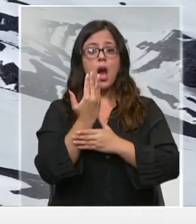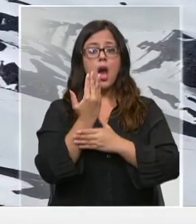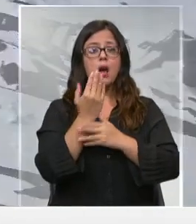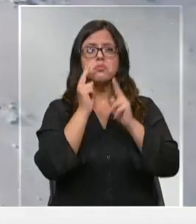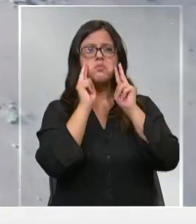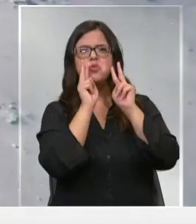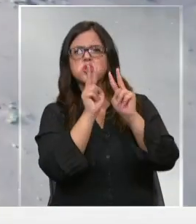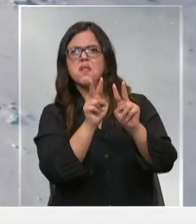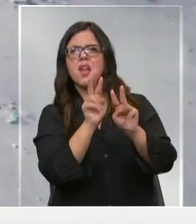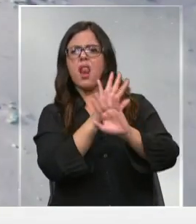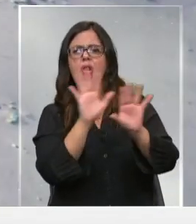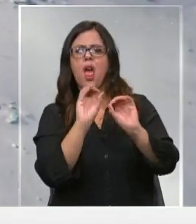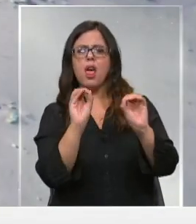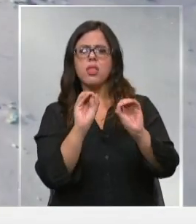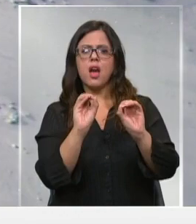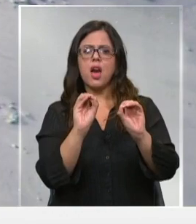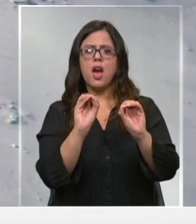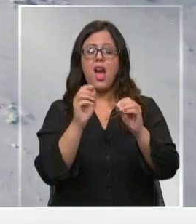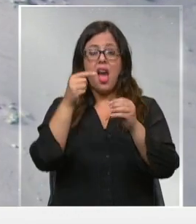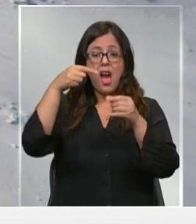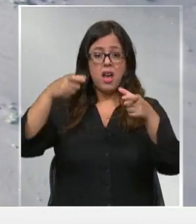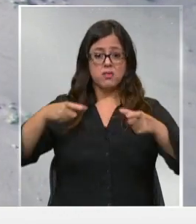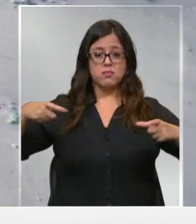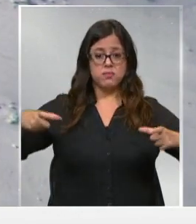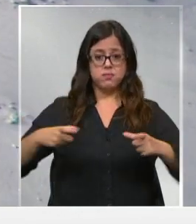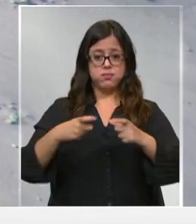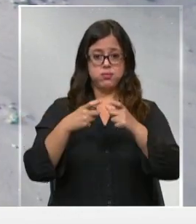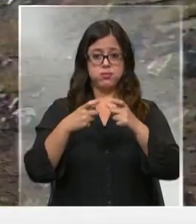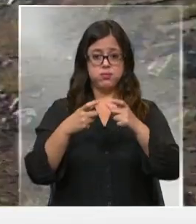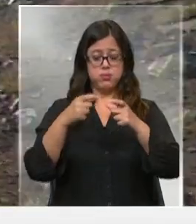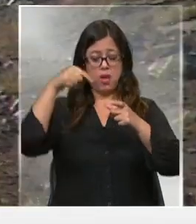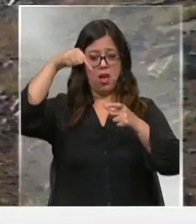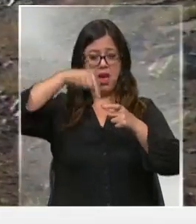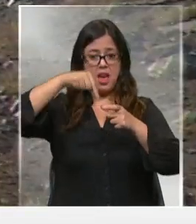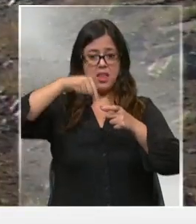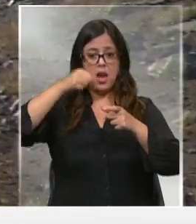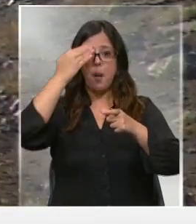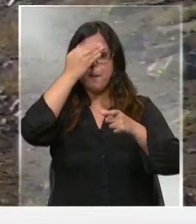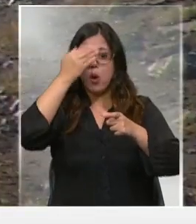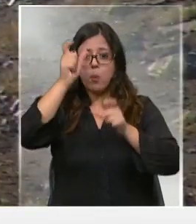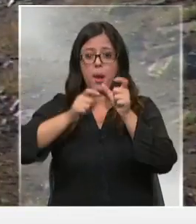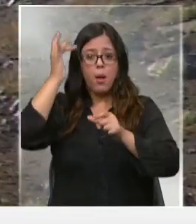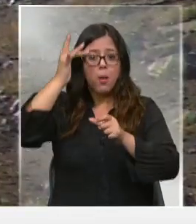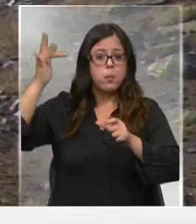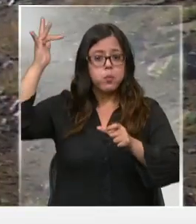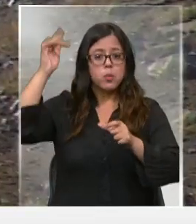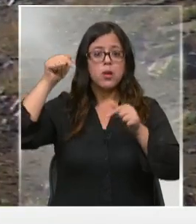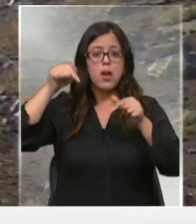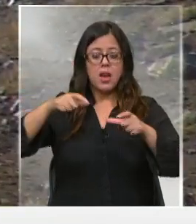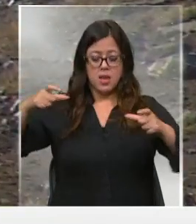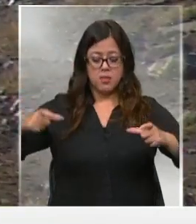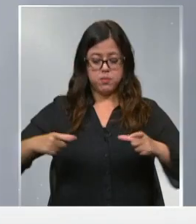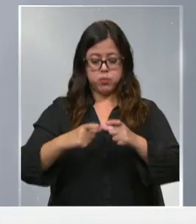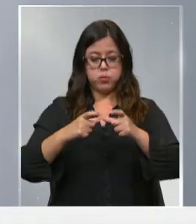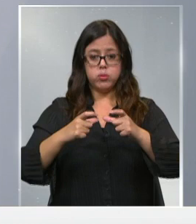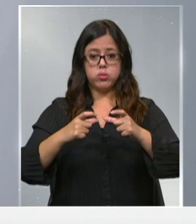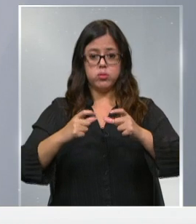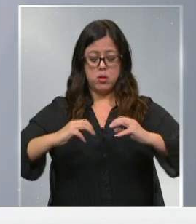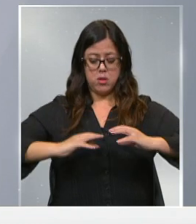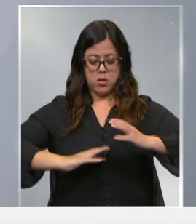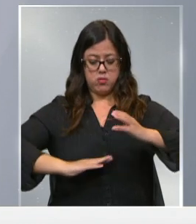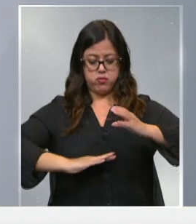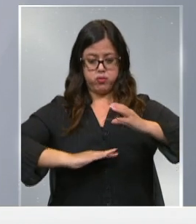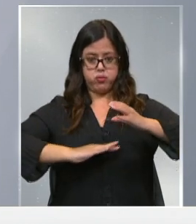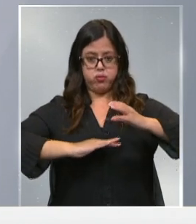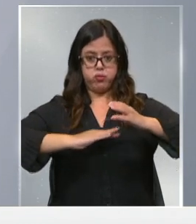a simple vista, lo que ocurre al interior preocupa a los expertos. En las últimas semanas, el lago de lava aumentó,